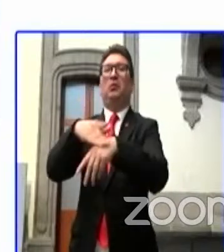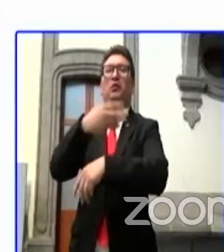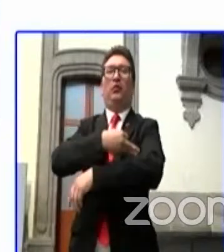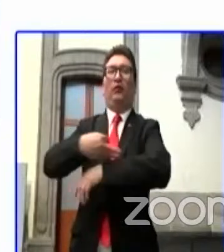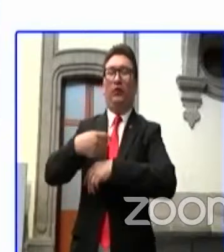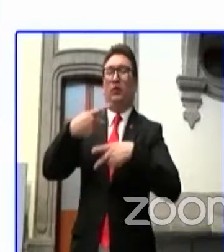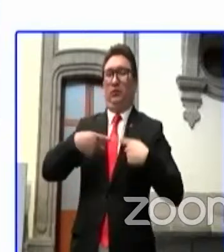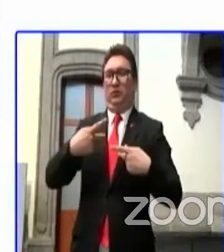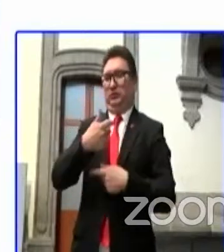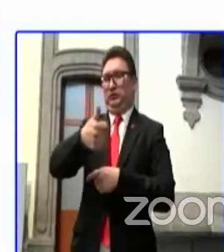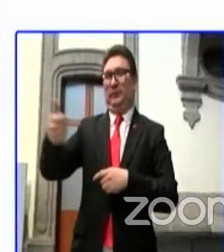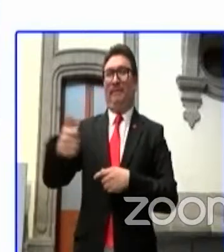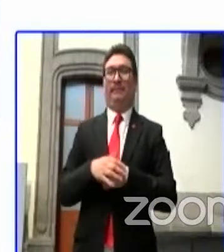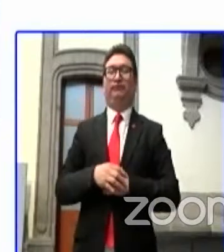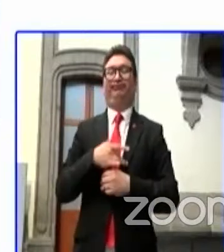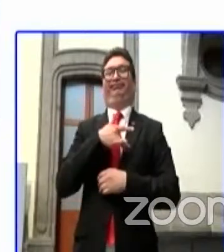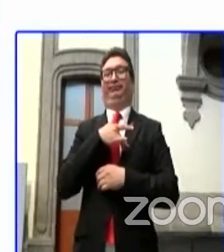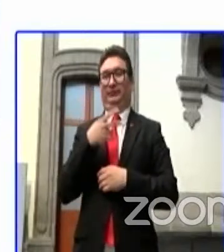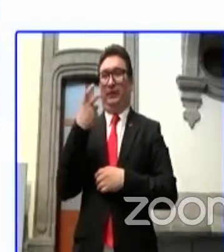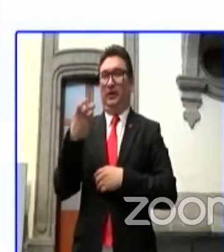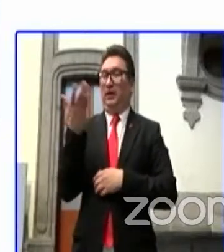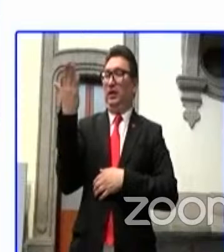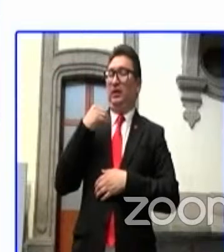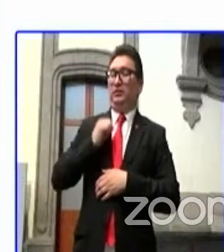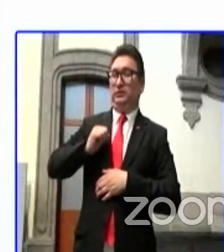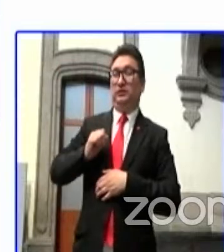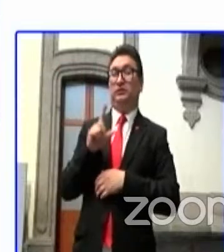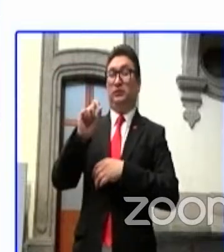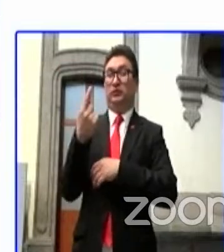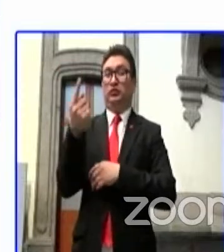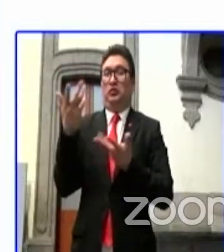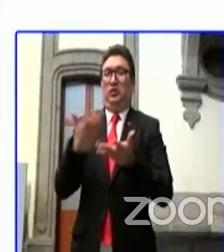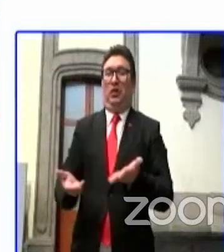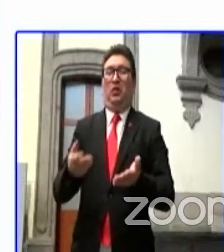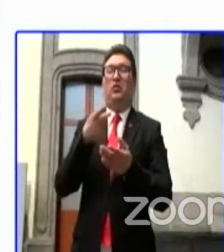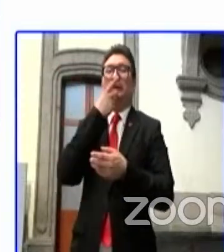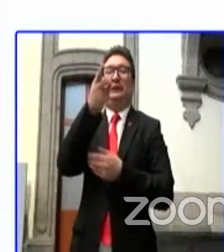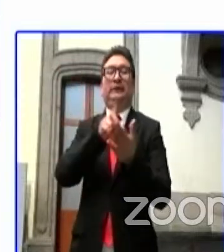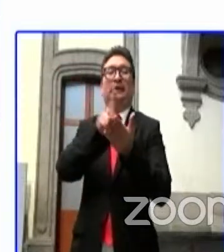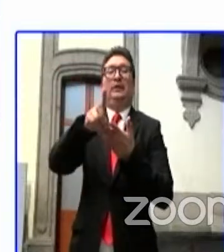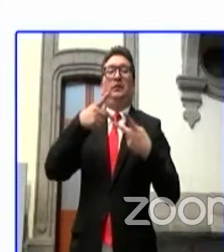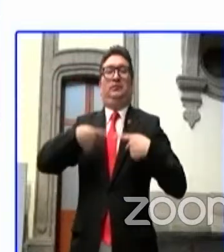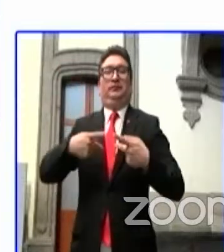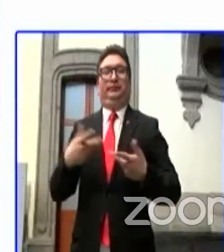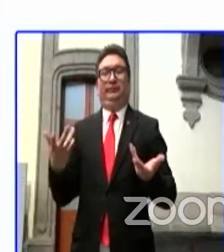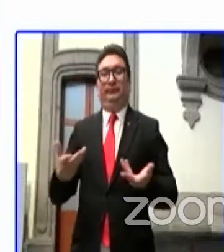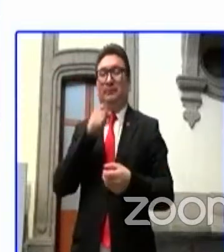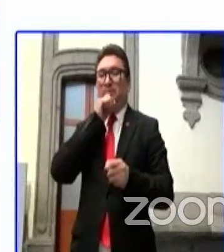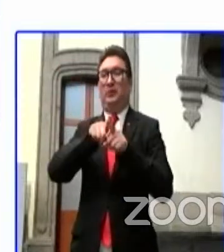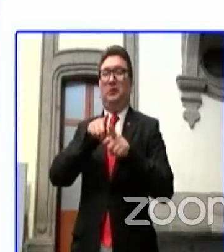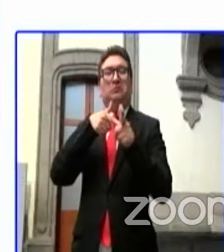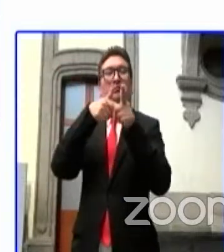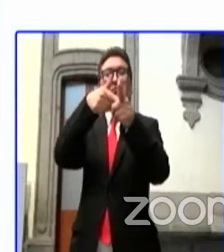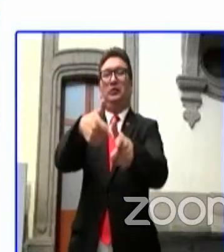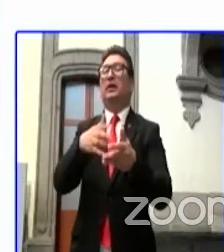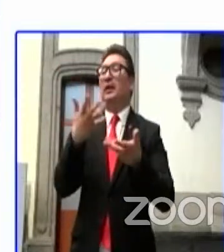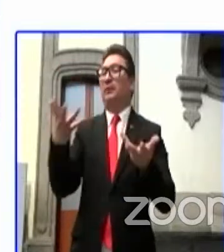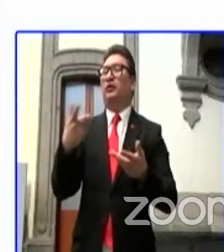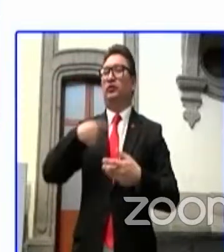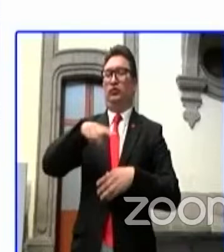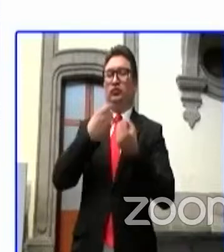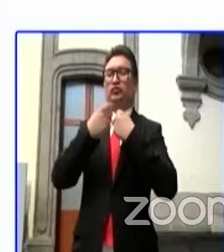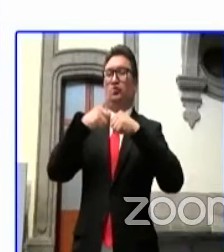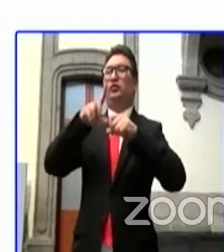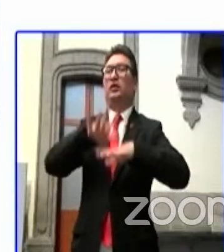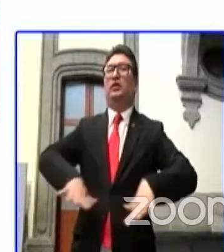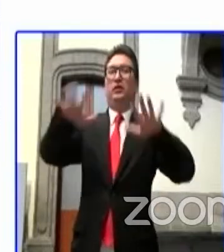personas. E irónicamente, en el siglo XXI tenemos que seguir hablando de derechos de personas. Como sociedad hemos entendido diversidad de